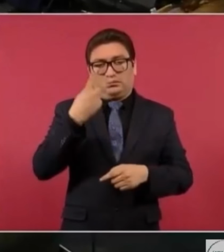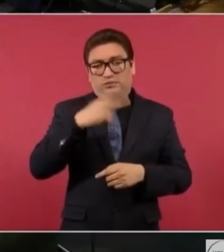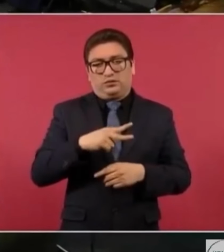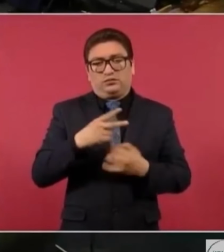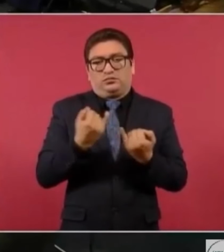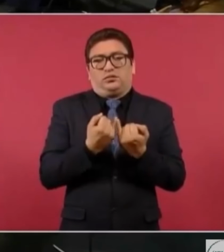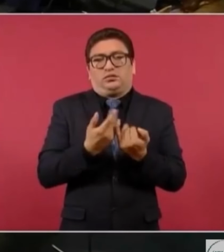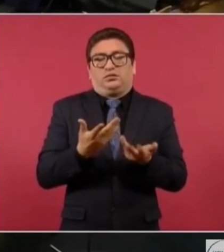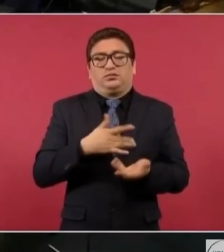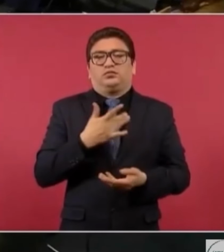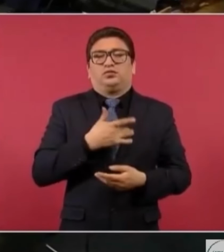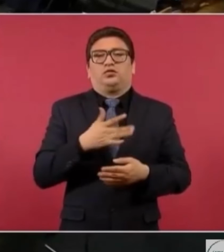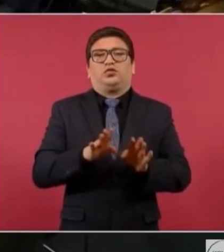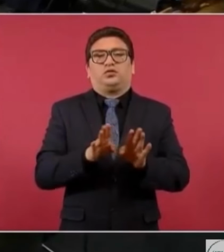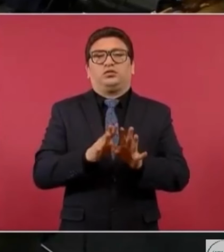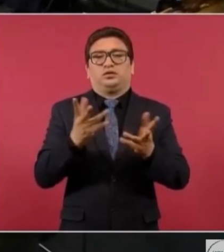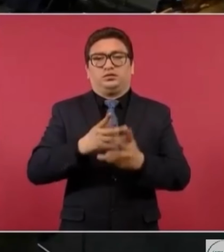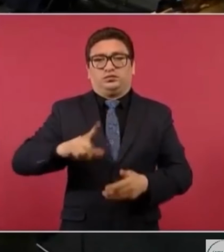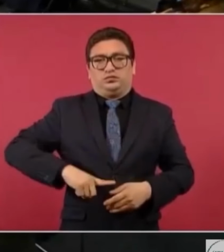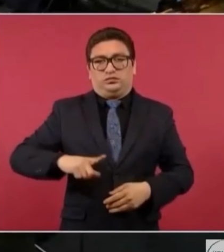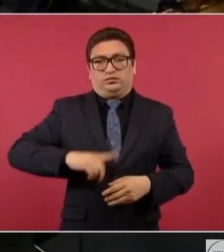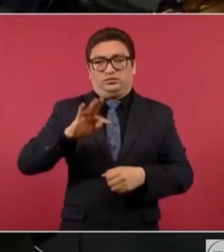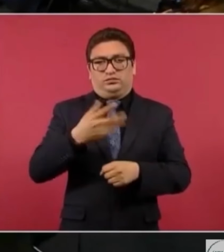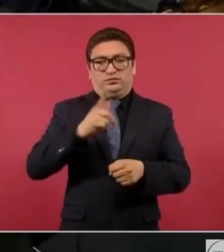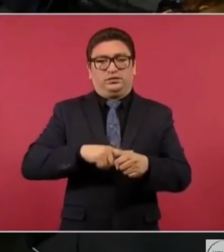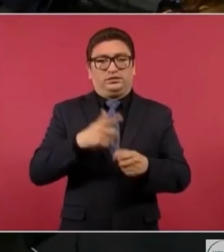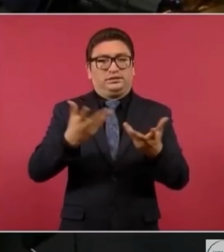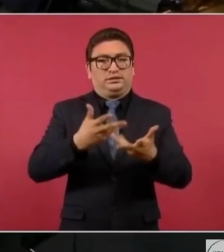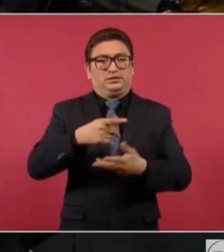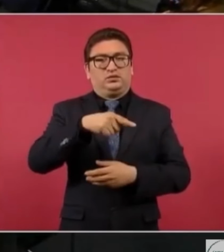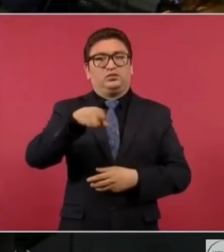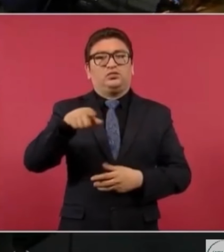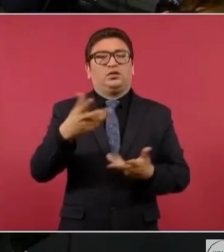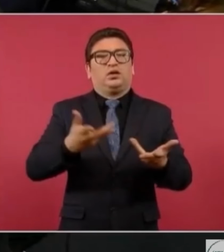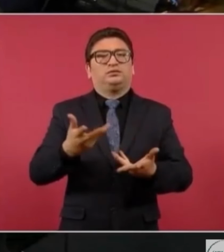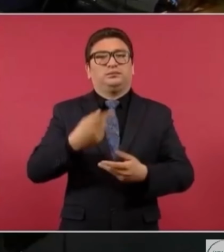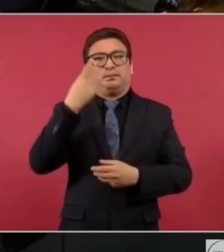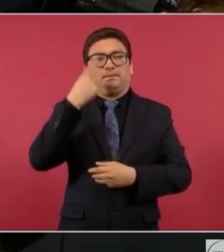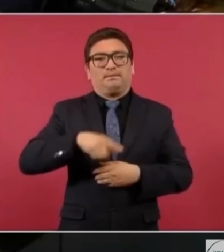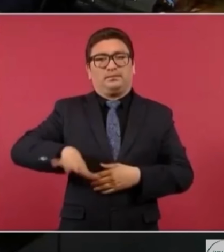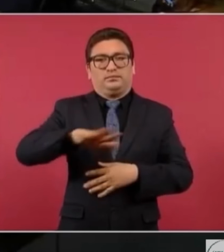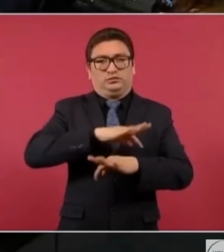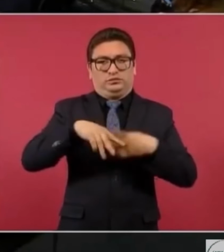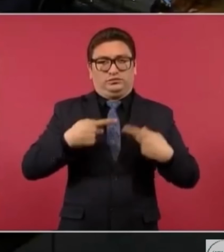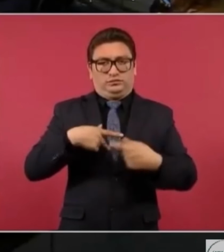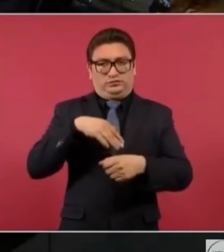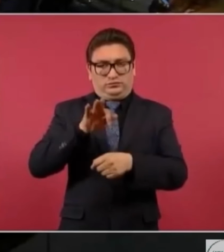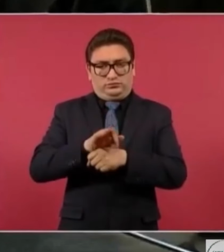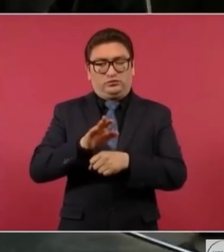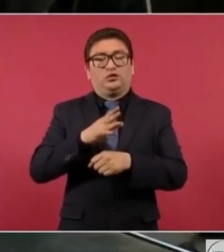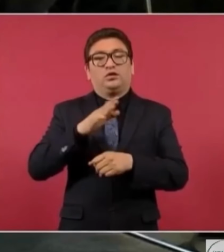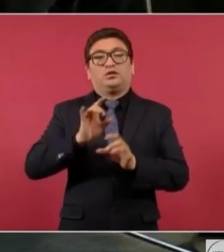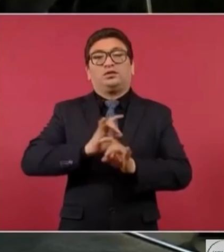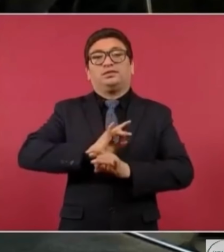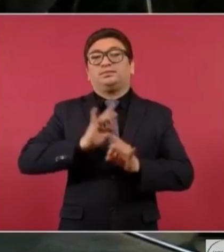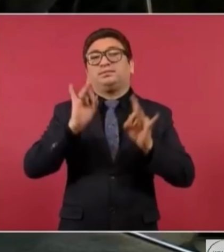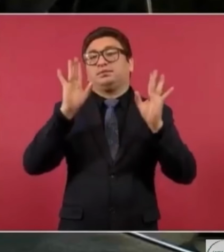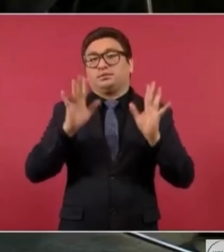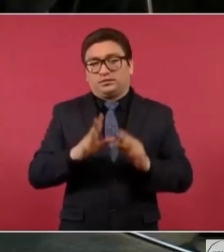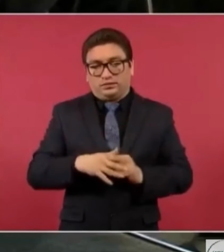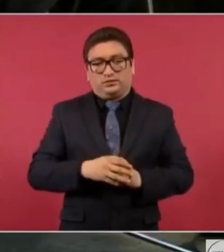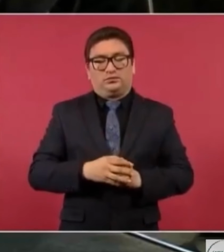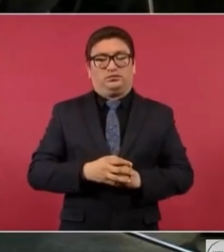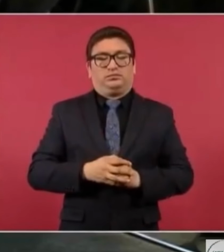¿Qué es lo que vamos a hacer como gobierno federal o lo que van a hacer ustedes como gobierno federal para proteger a la población ante una eventual